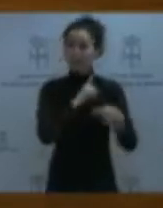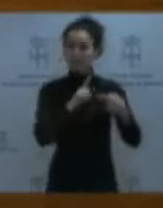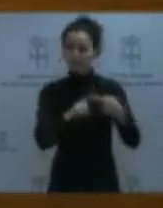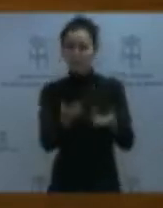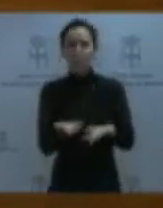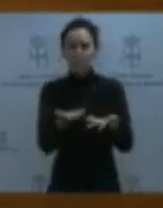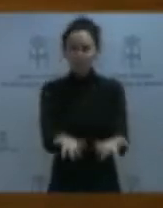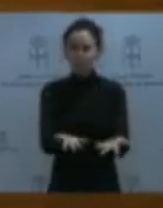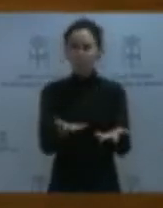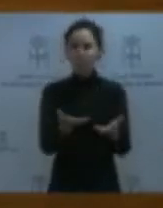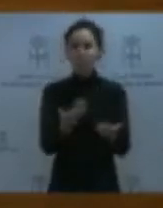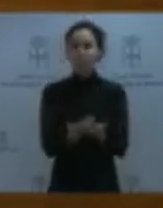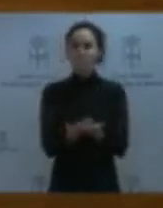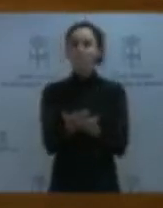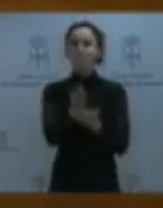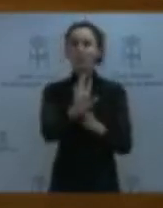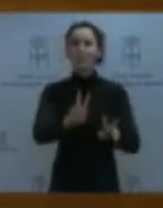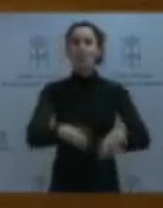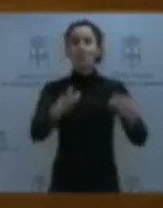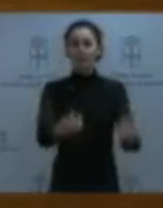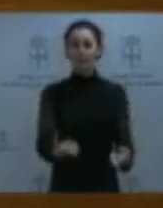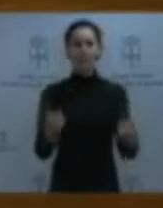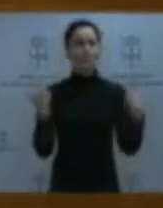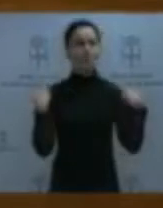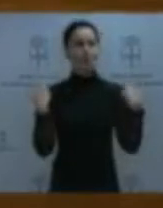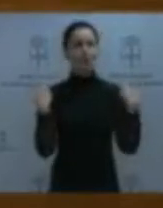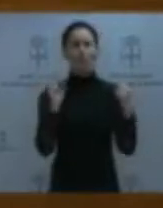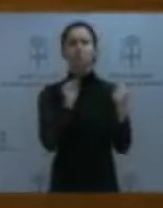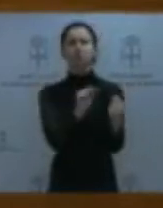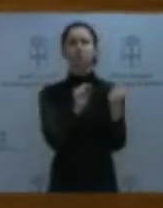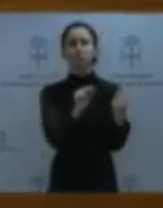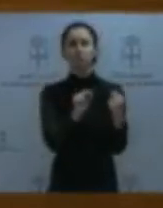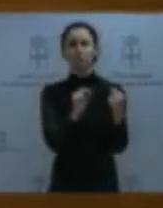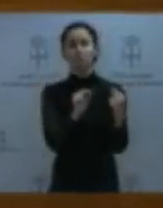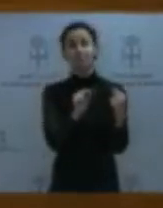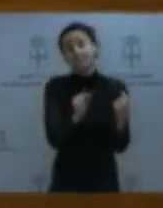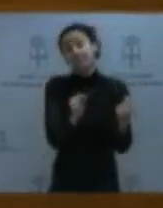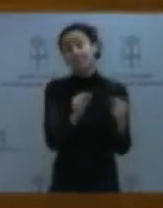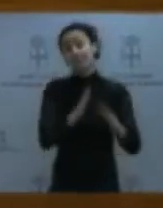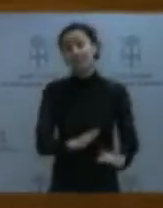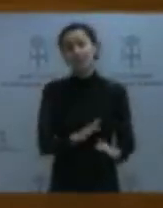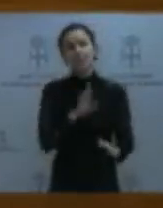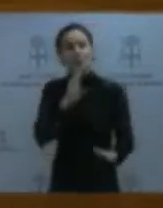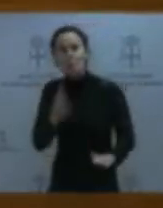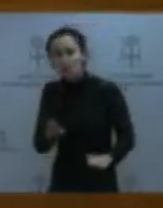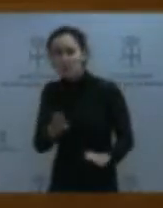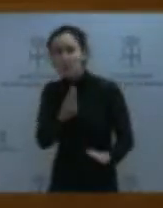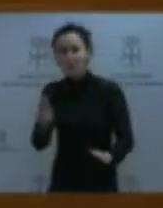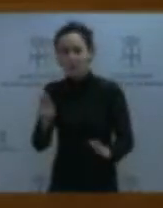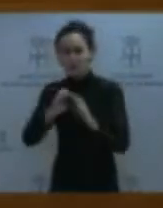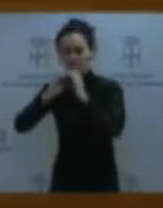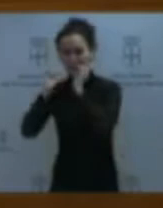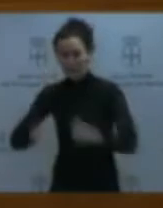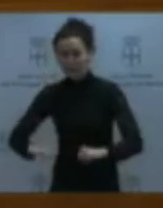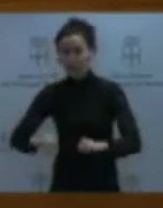una propuesta de modernización fiscal, discutimos ampliamente, ustedes finalmente decidieron pactar con el Partido Popular. Y para lo segundo, sería